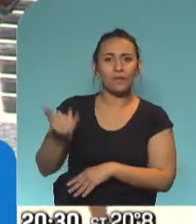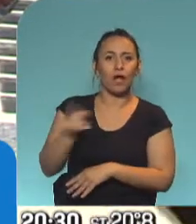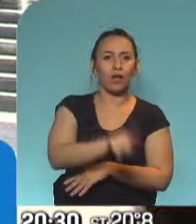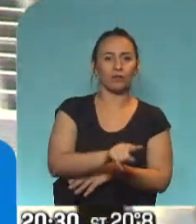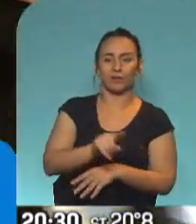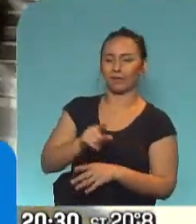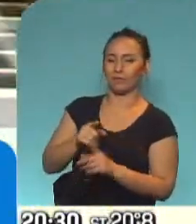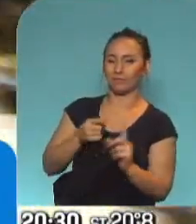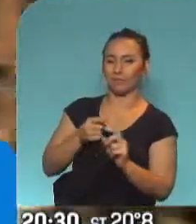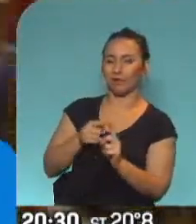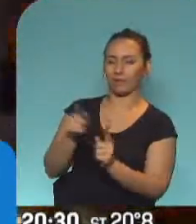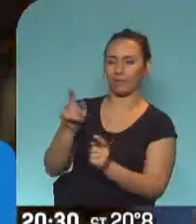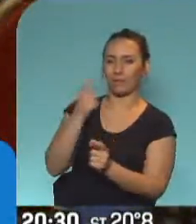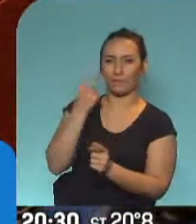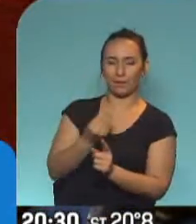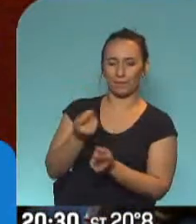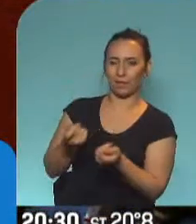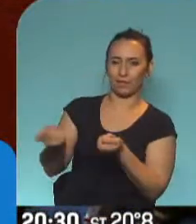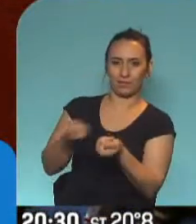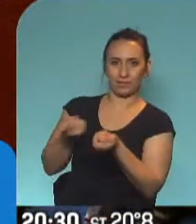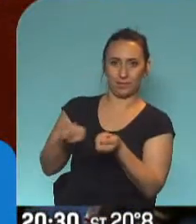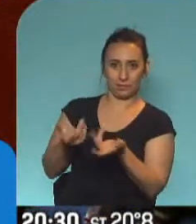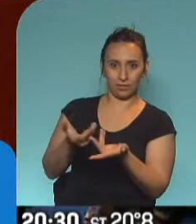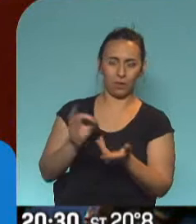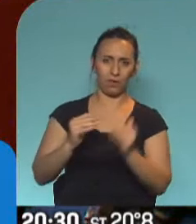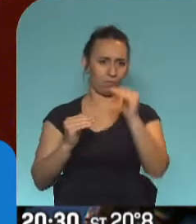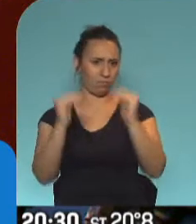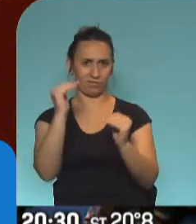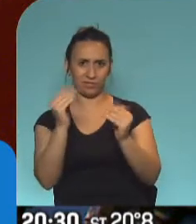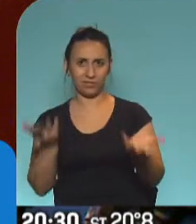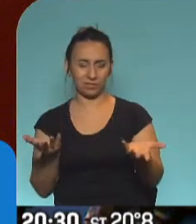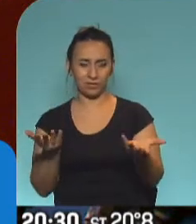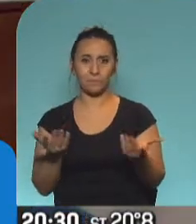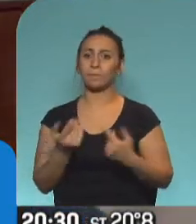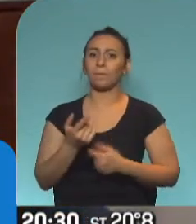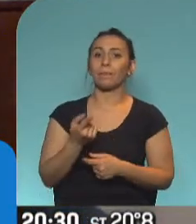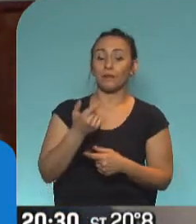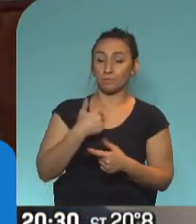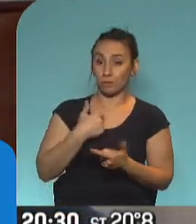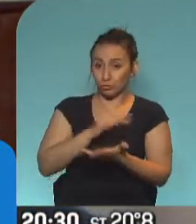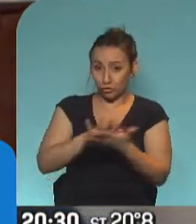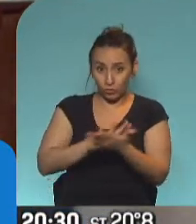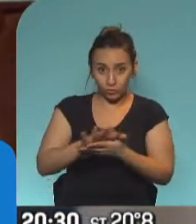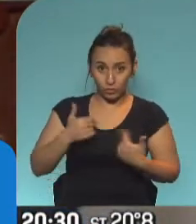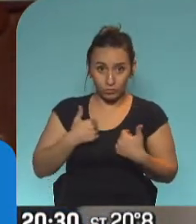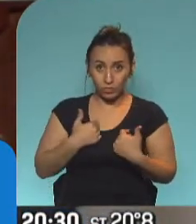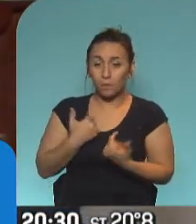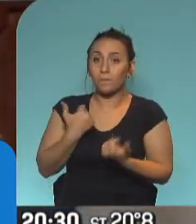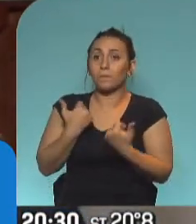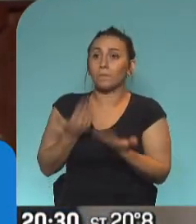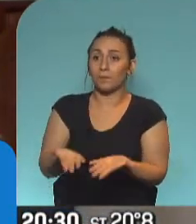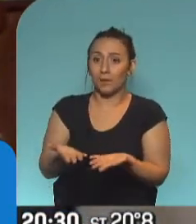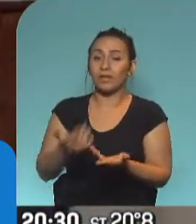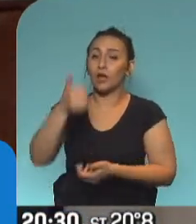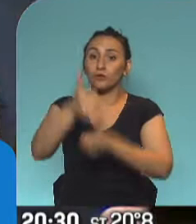en tercero o desigualdades como la que yo le estaba mencionando recién. La solución que ofrece para salir de mi caso, que es presentarme un eventual concurso,